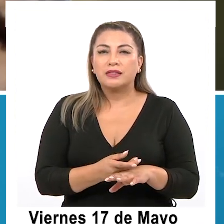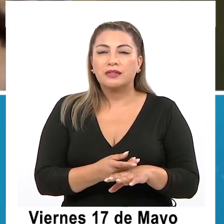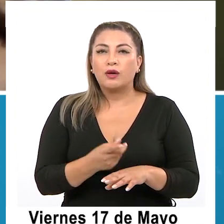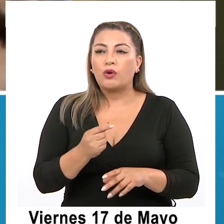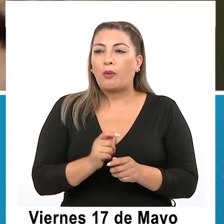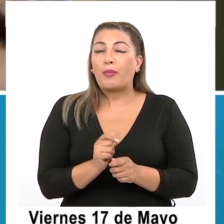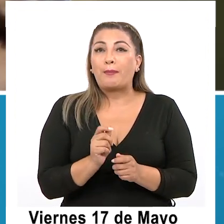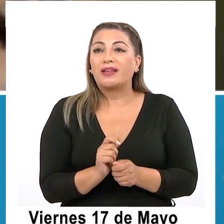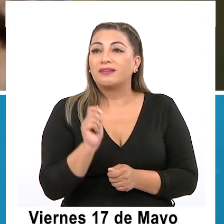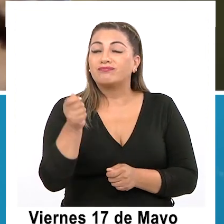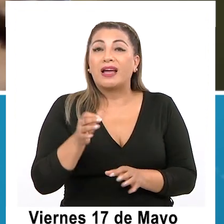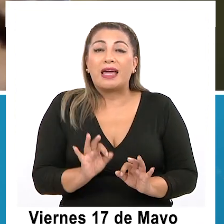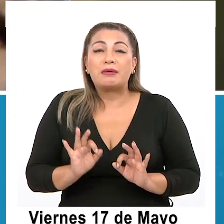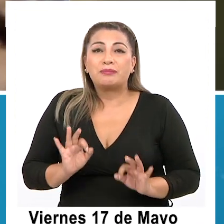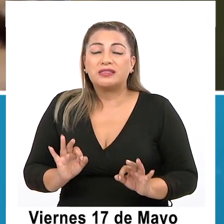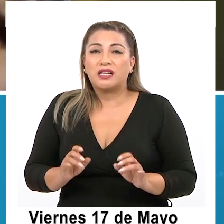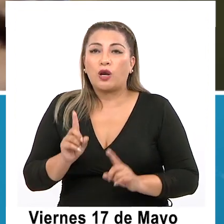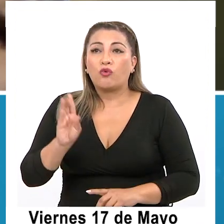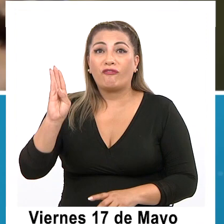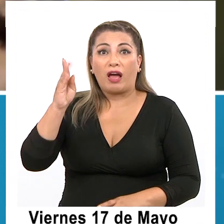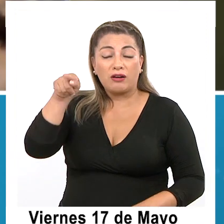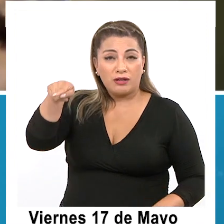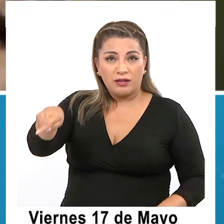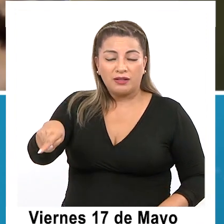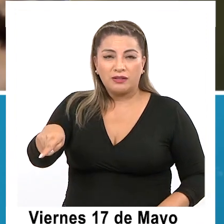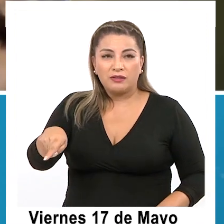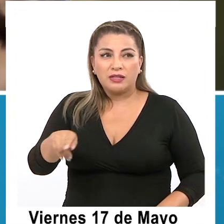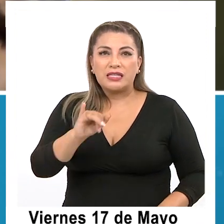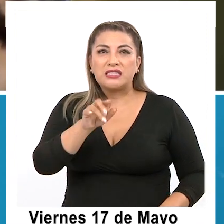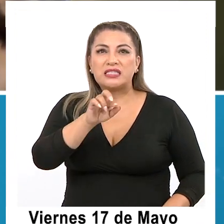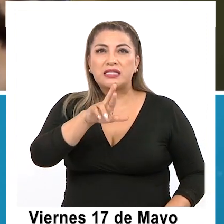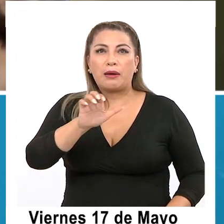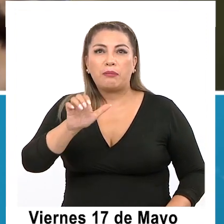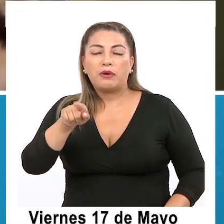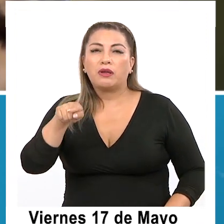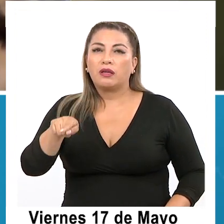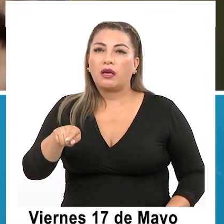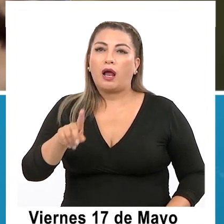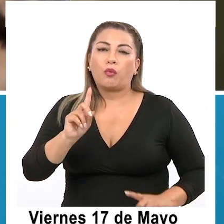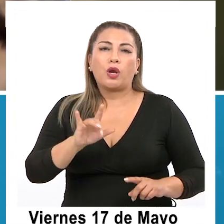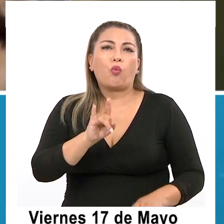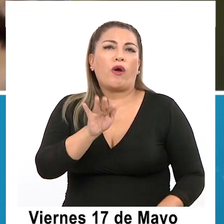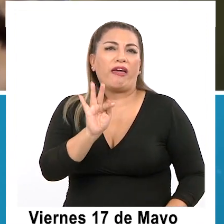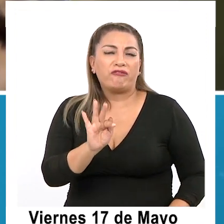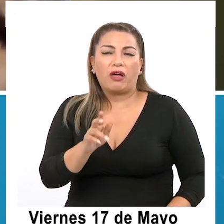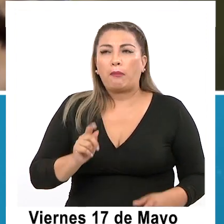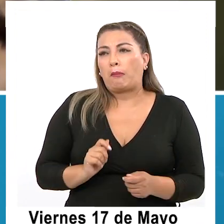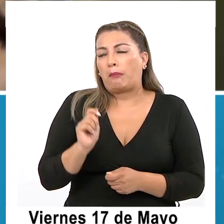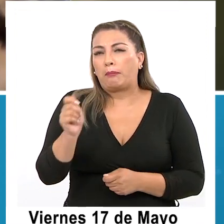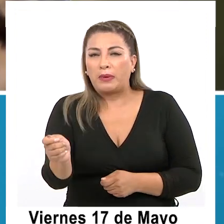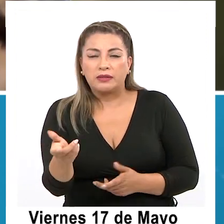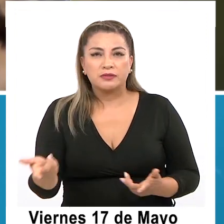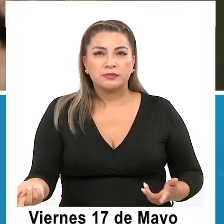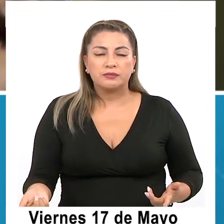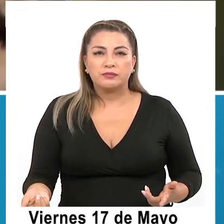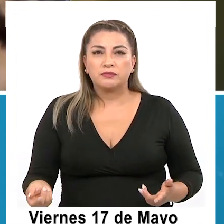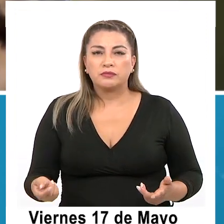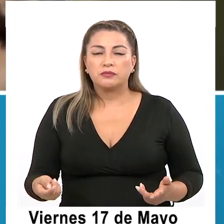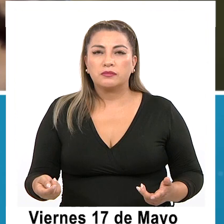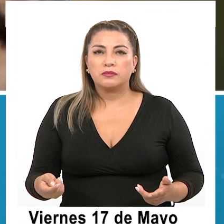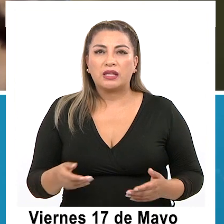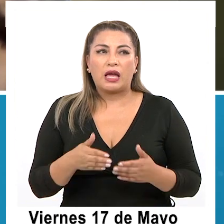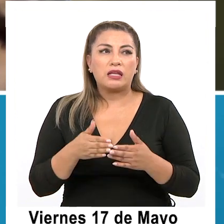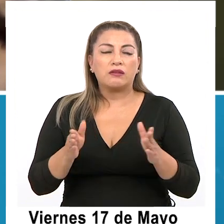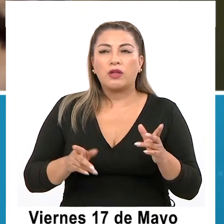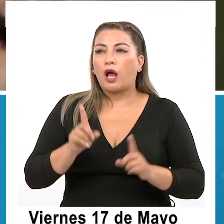cuenta especial en las ISAPRES, cuenta que será en UEF, cuenta que tendrá que seguir abierta